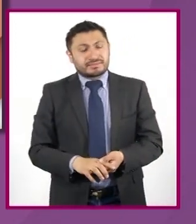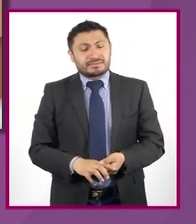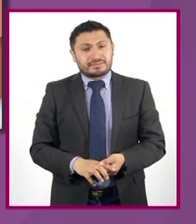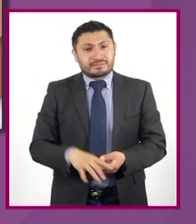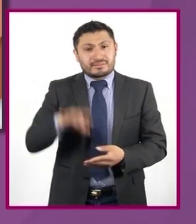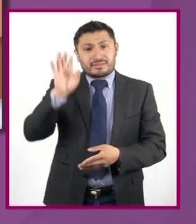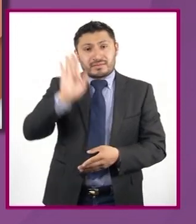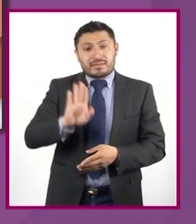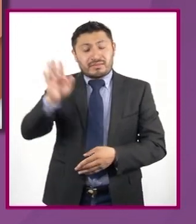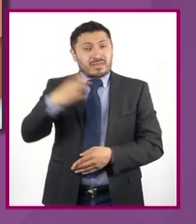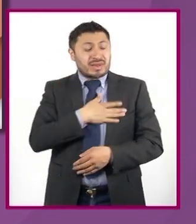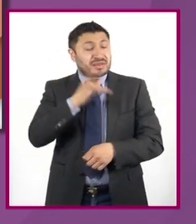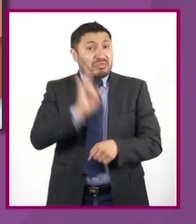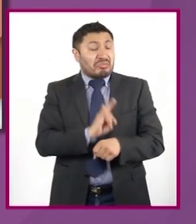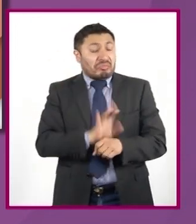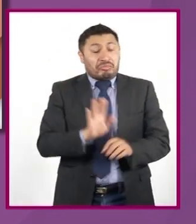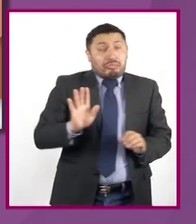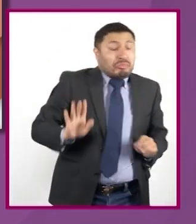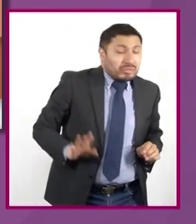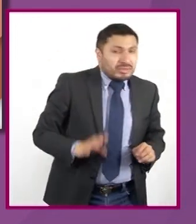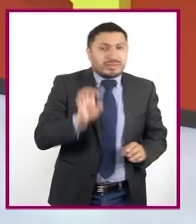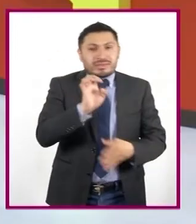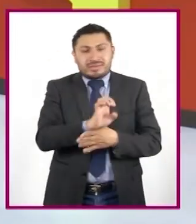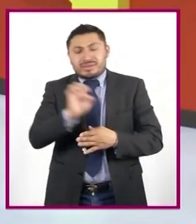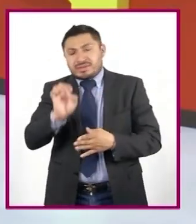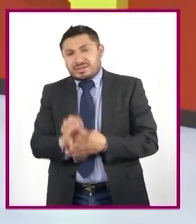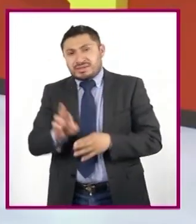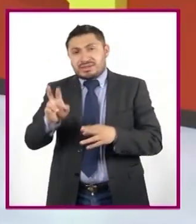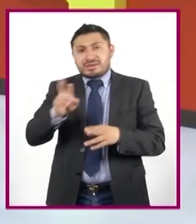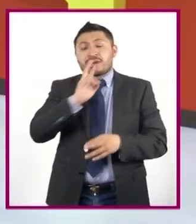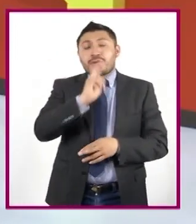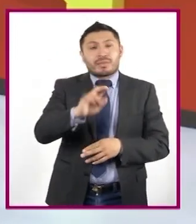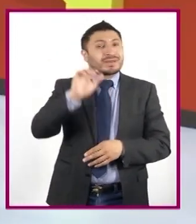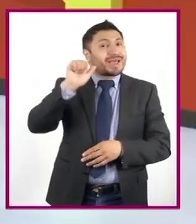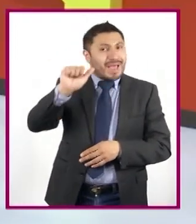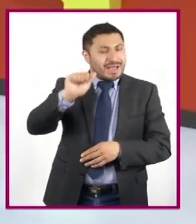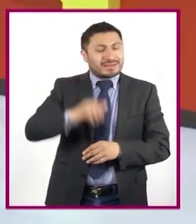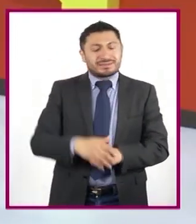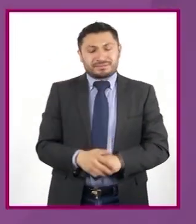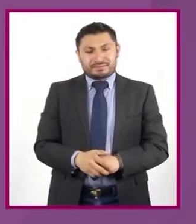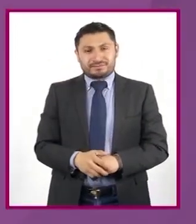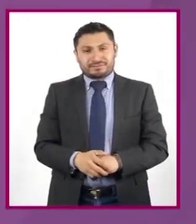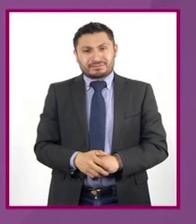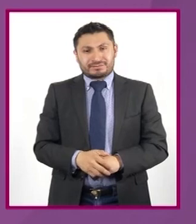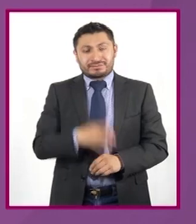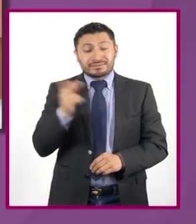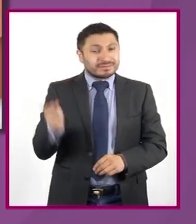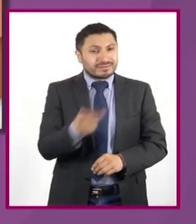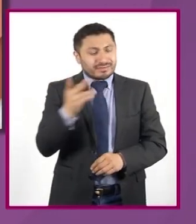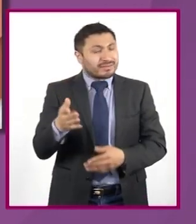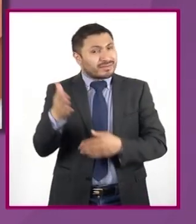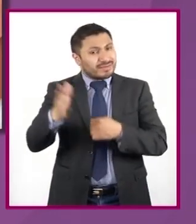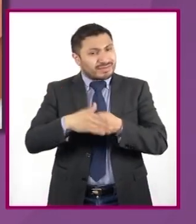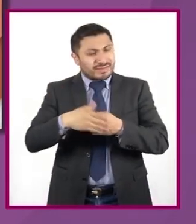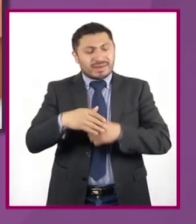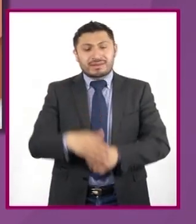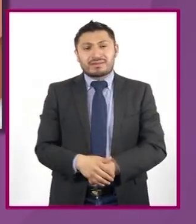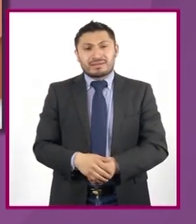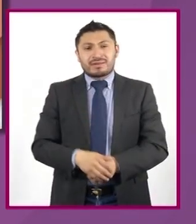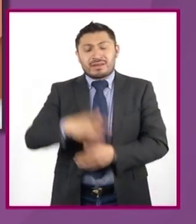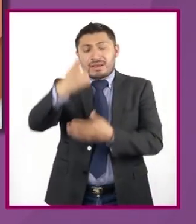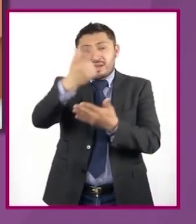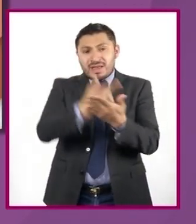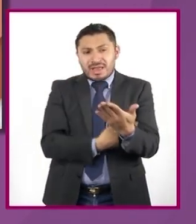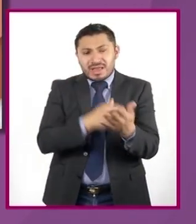respuesta correcta es la A. Vamos con la siguiente pregunta. Las referencias